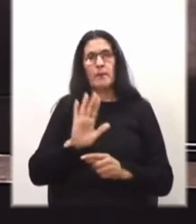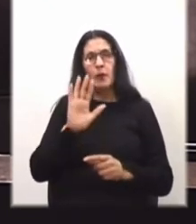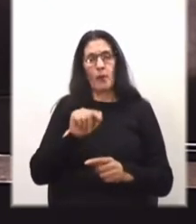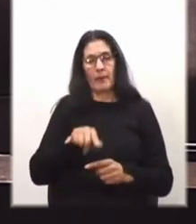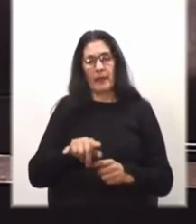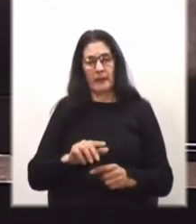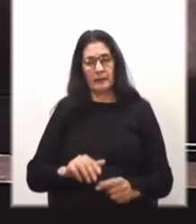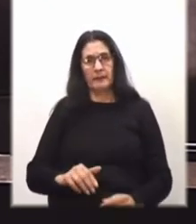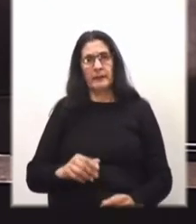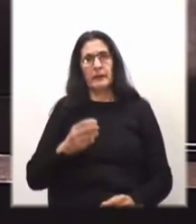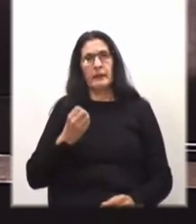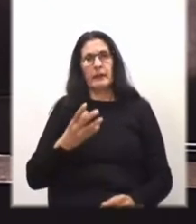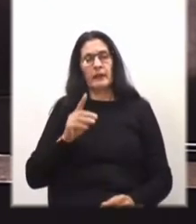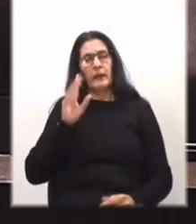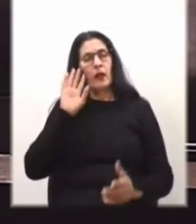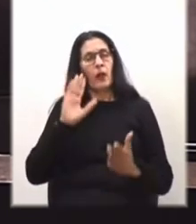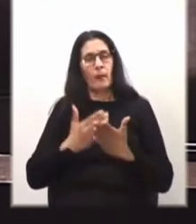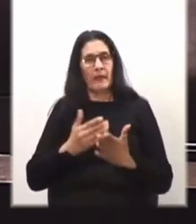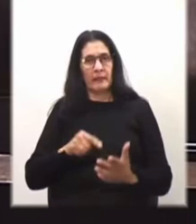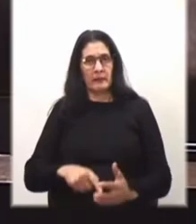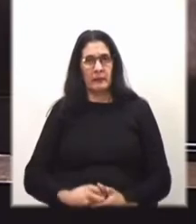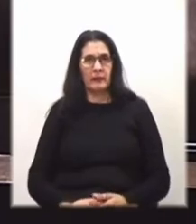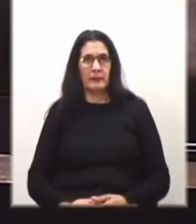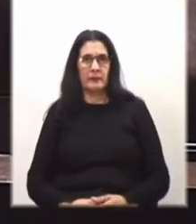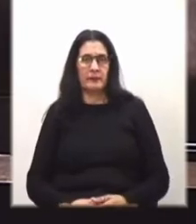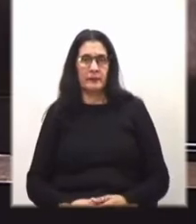génesis del golpe de Estado.